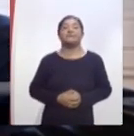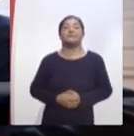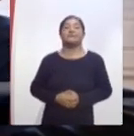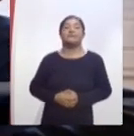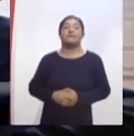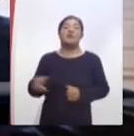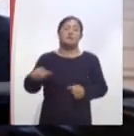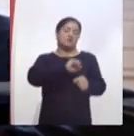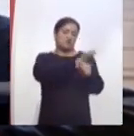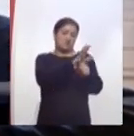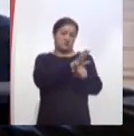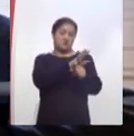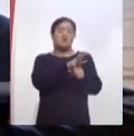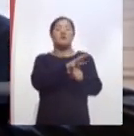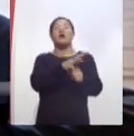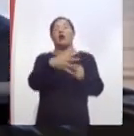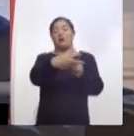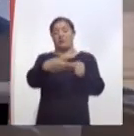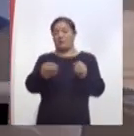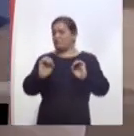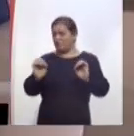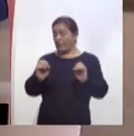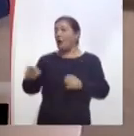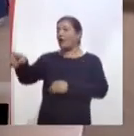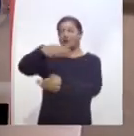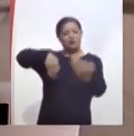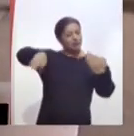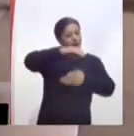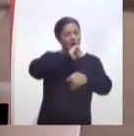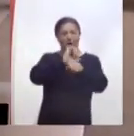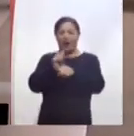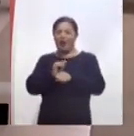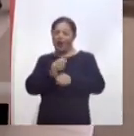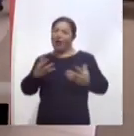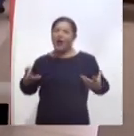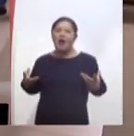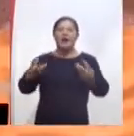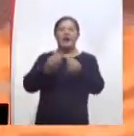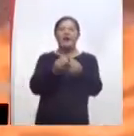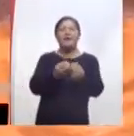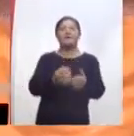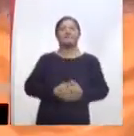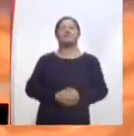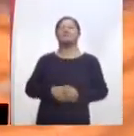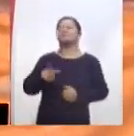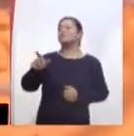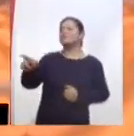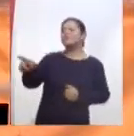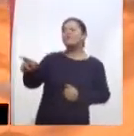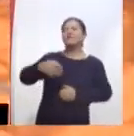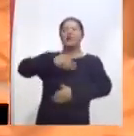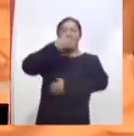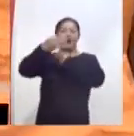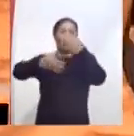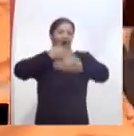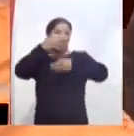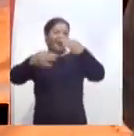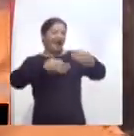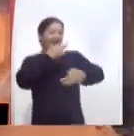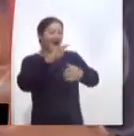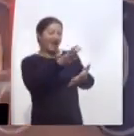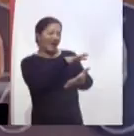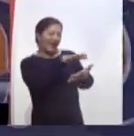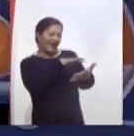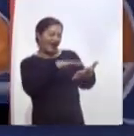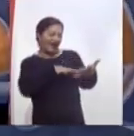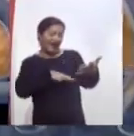coronavirus, artistas se han unido para fomentar la lectura entre infantes y adultos. Para la narradora Renata Luna, la literatura une a las